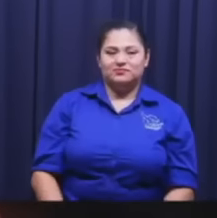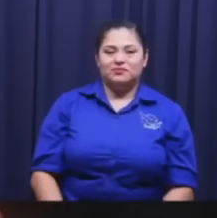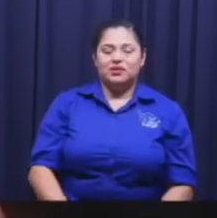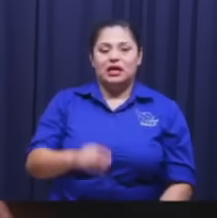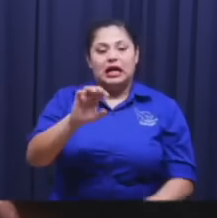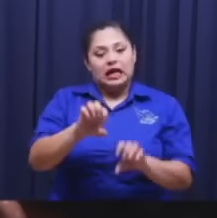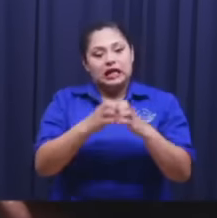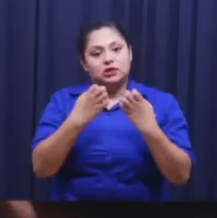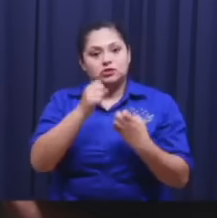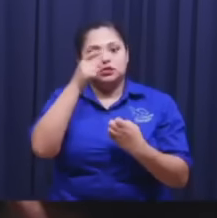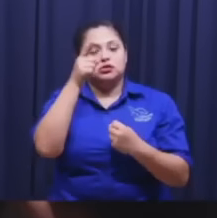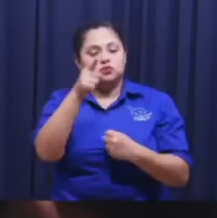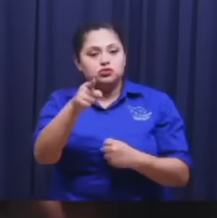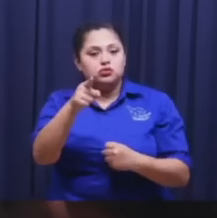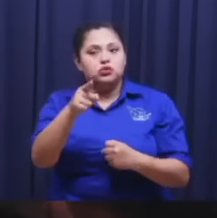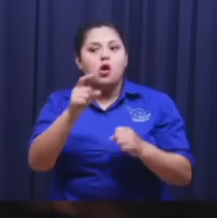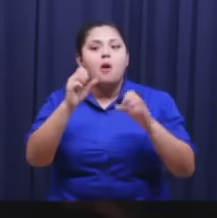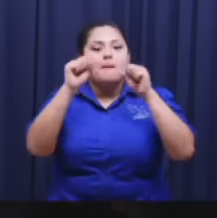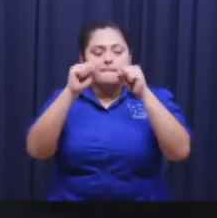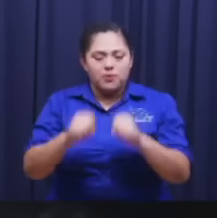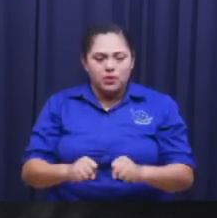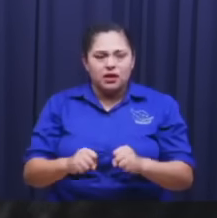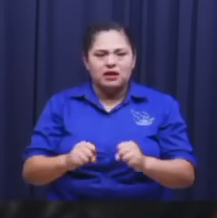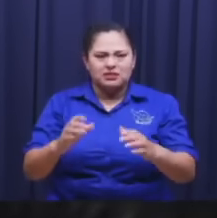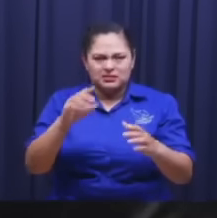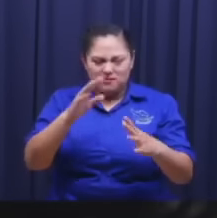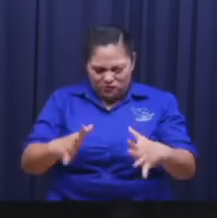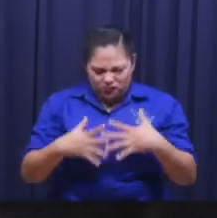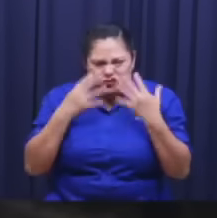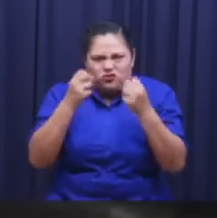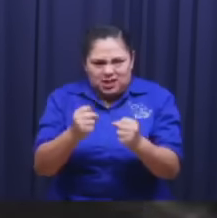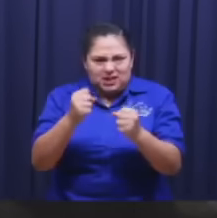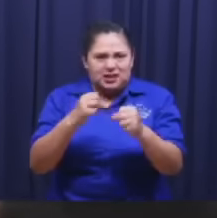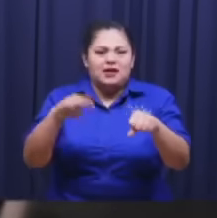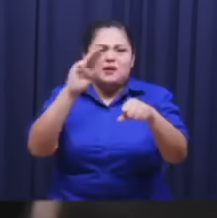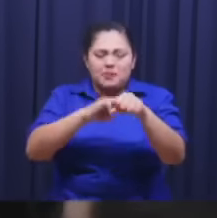entonces lo vas a poder resistir.